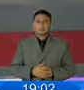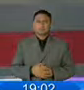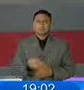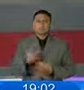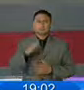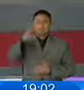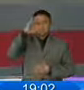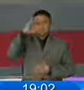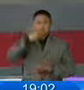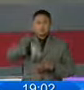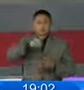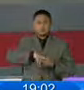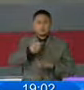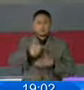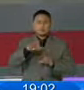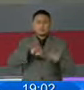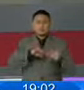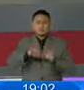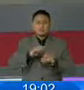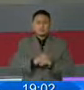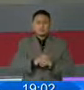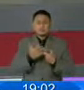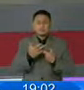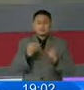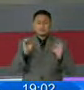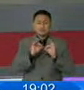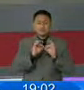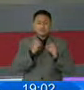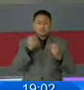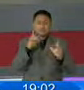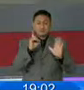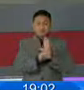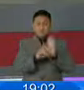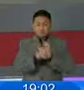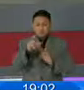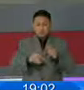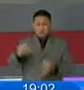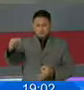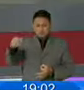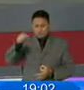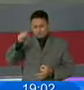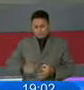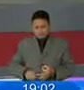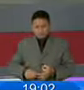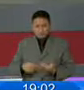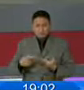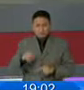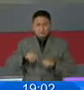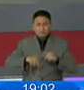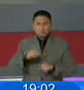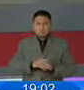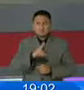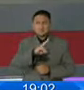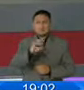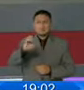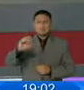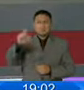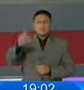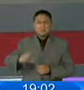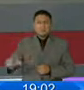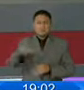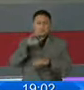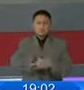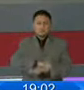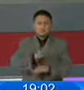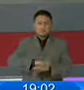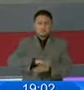La Policía Nacional aclaró las denuncias difundidas en redes sociales sobre las papeletas marcadas. Además, informó que existieron más de 200 detenidos por boletas de